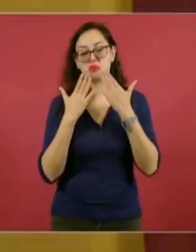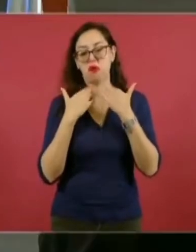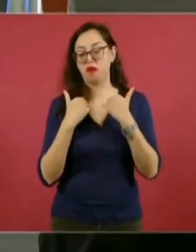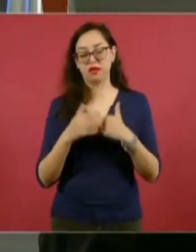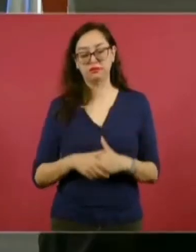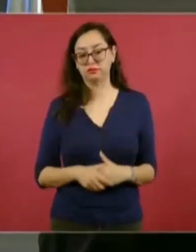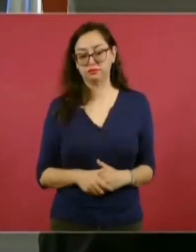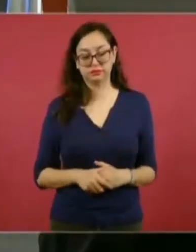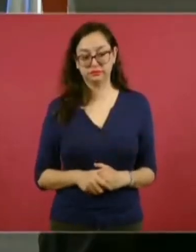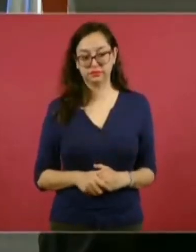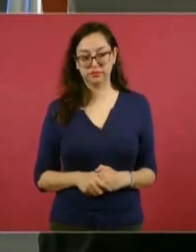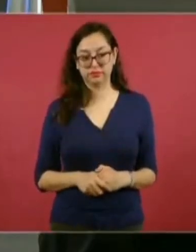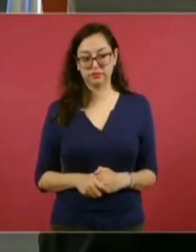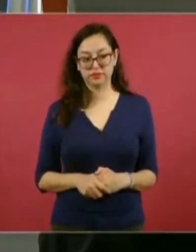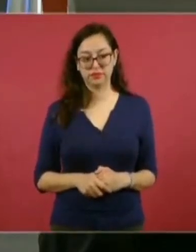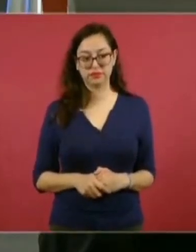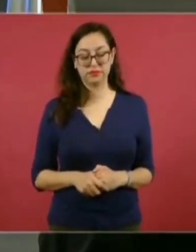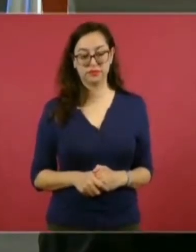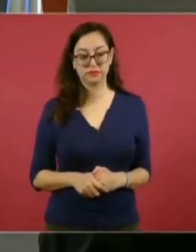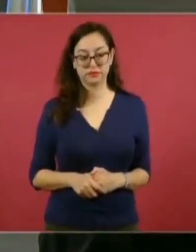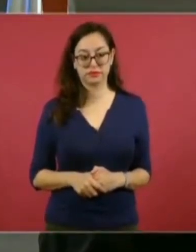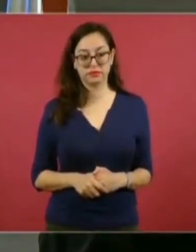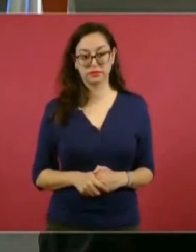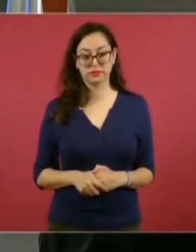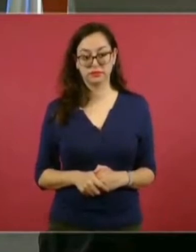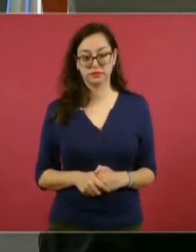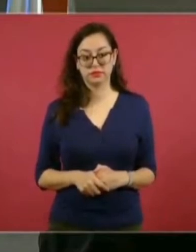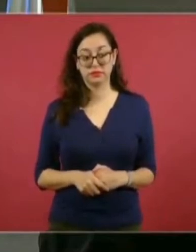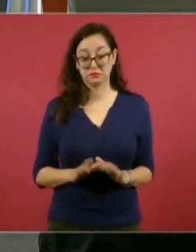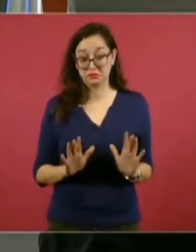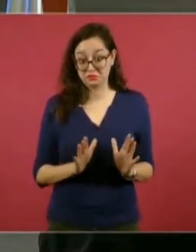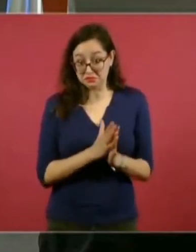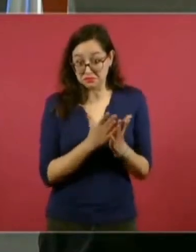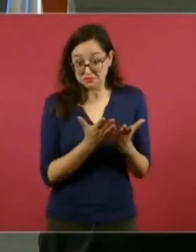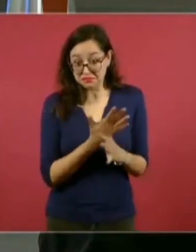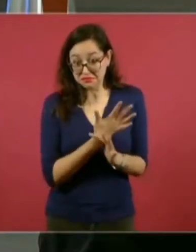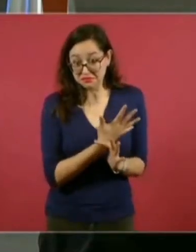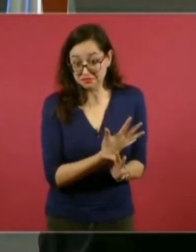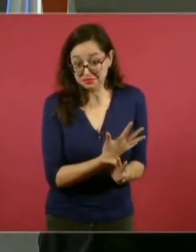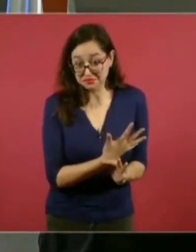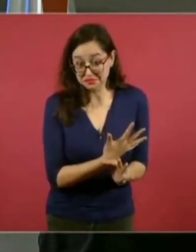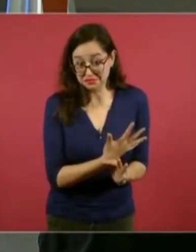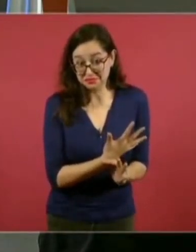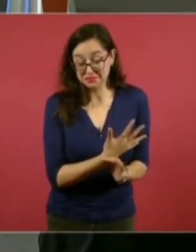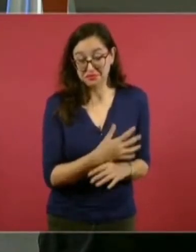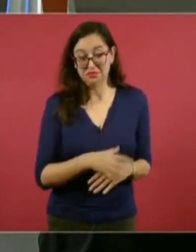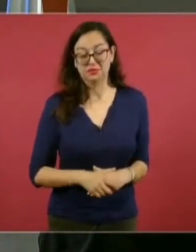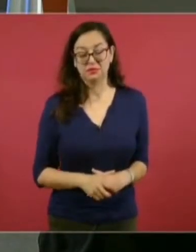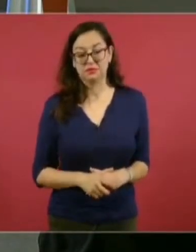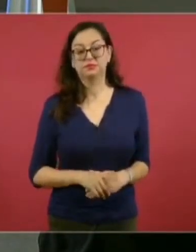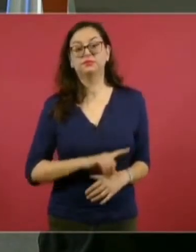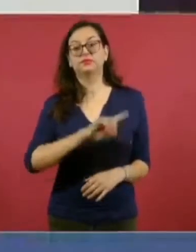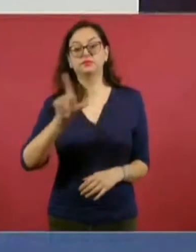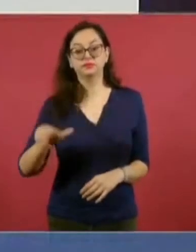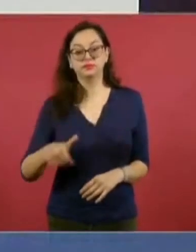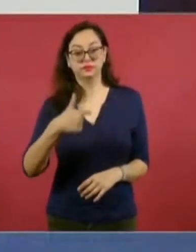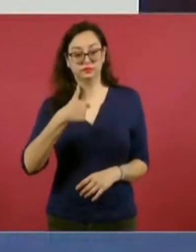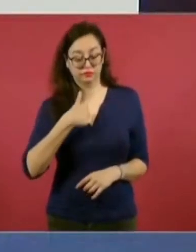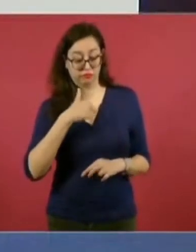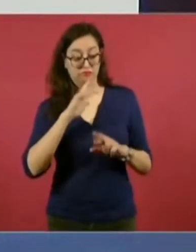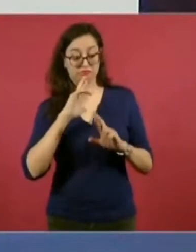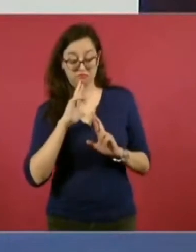cuestión. Esto está en su libro. ¿qué digo yo? Esta